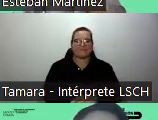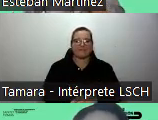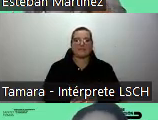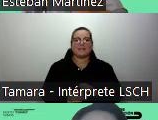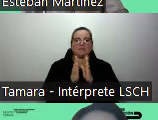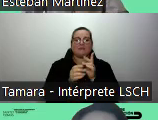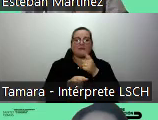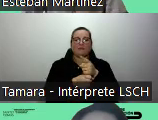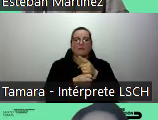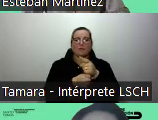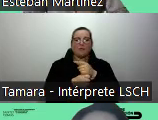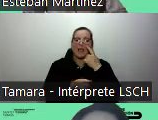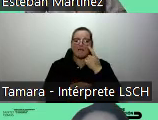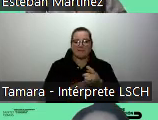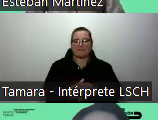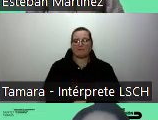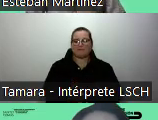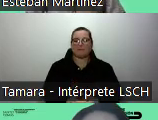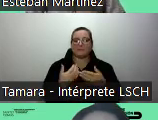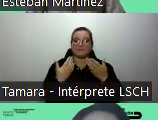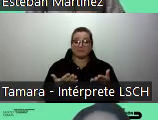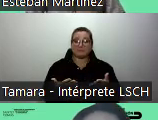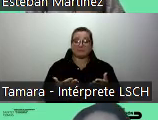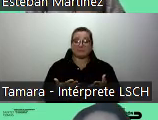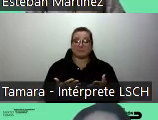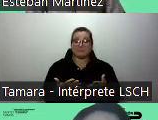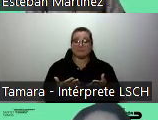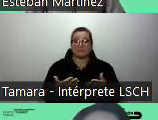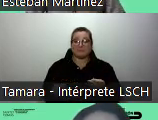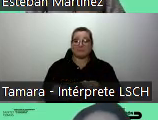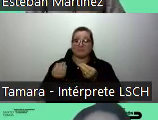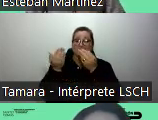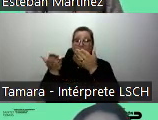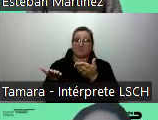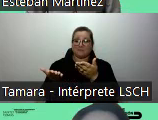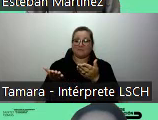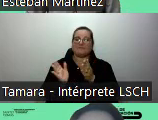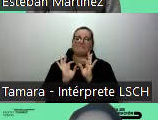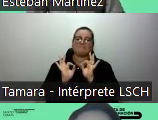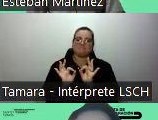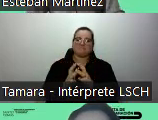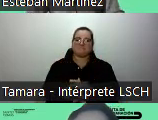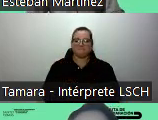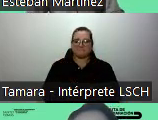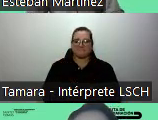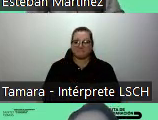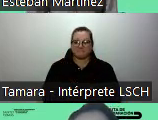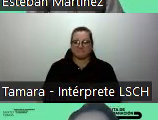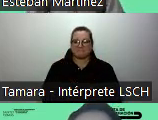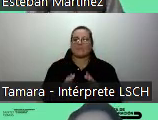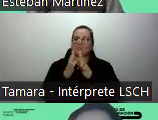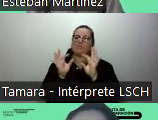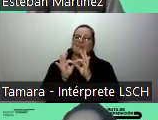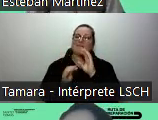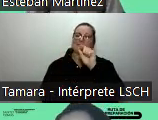brújula profesional y acá Andrea continúo yo Muchas gracias